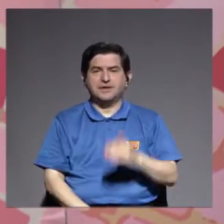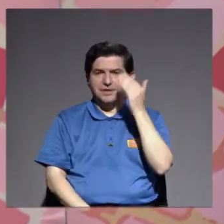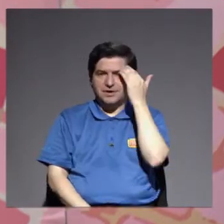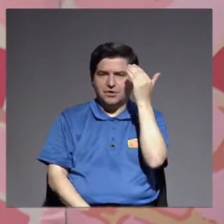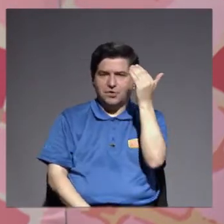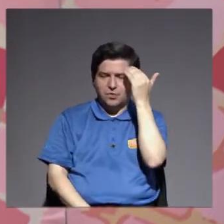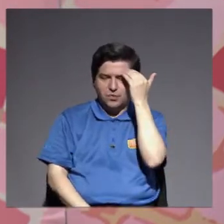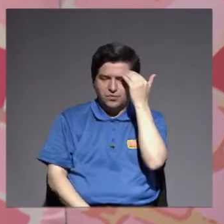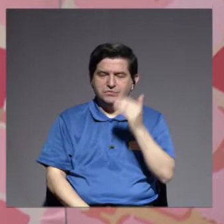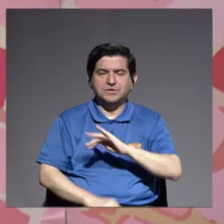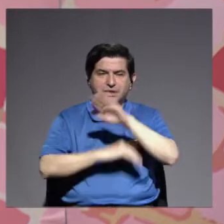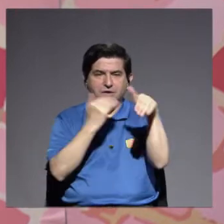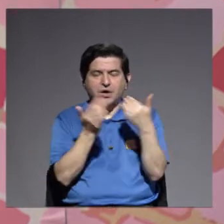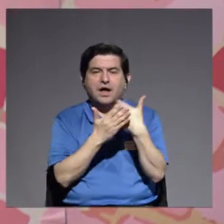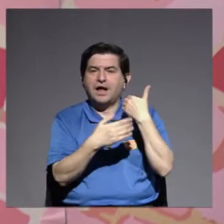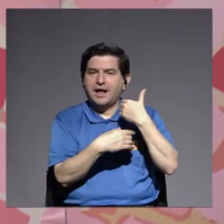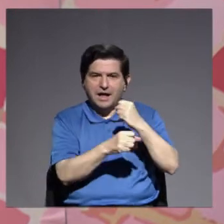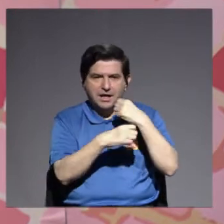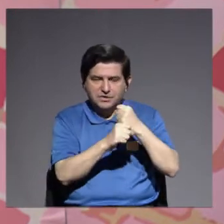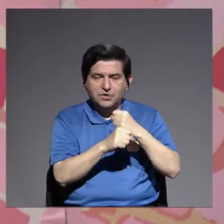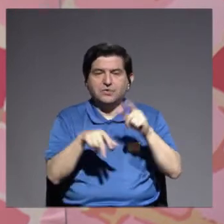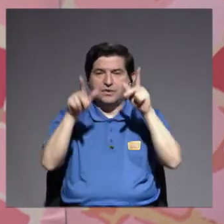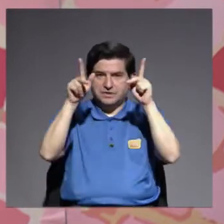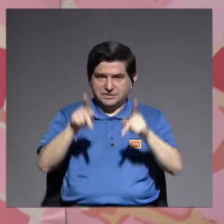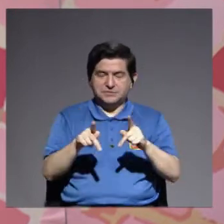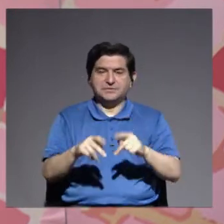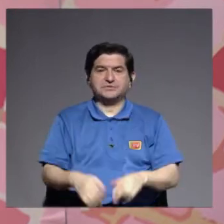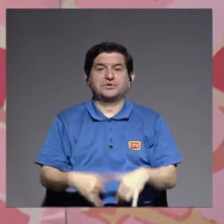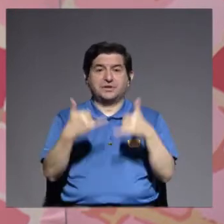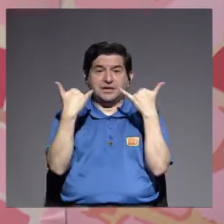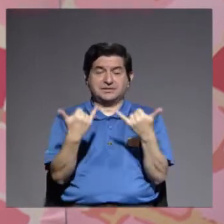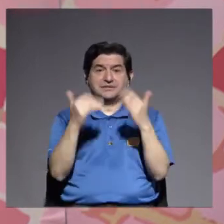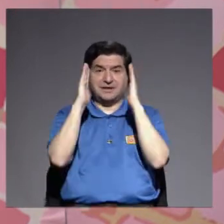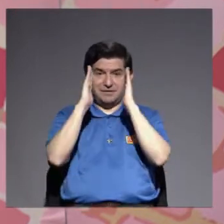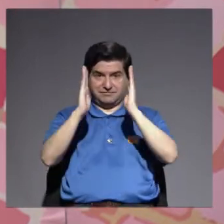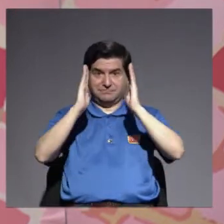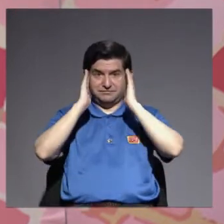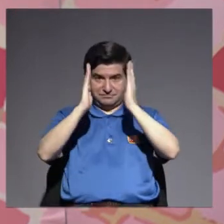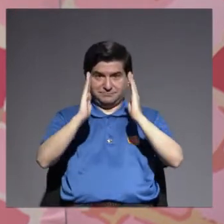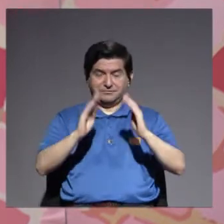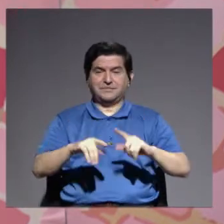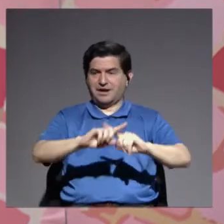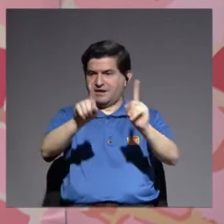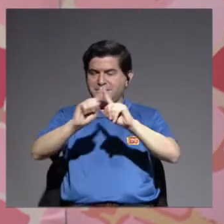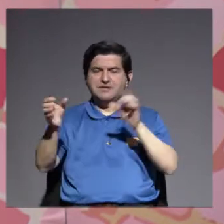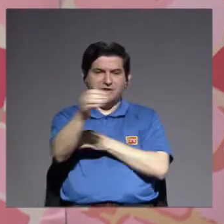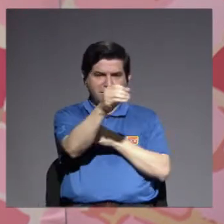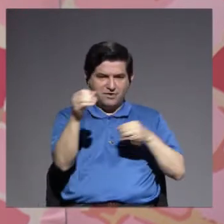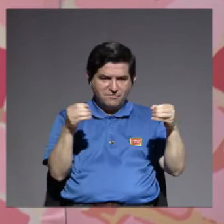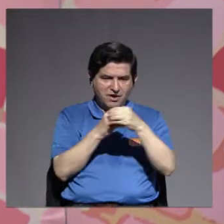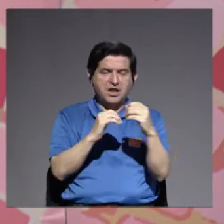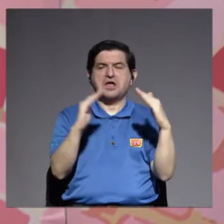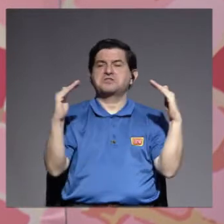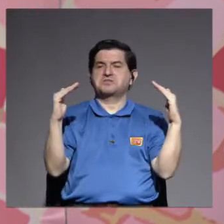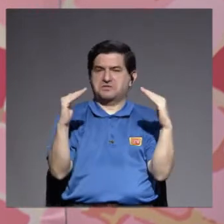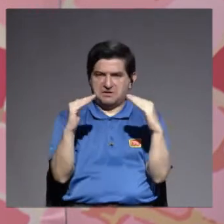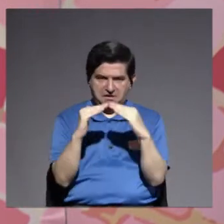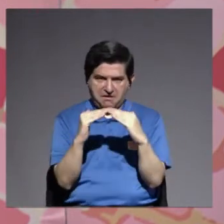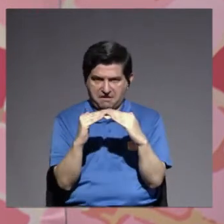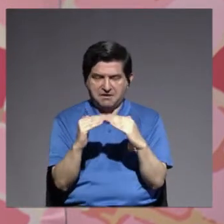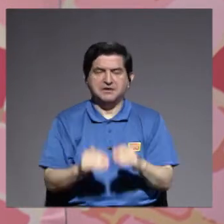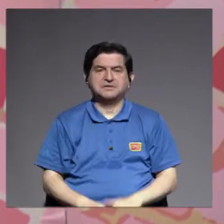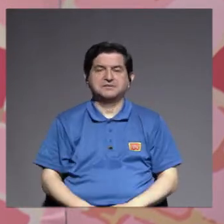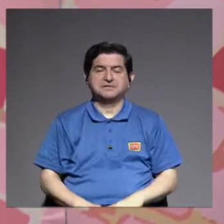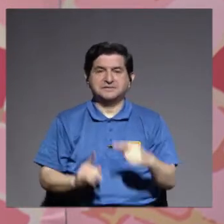muy cordial a todas las municipalidades y al personal que nos pueden estar viendo desde sus oficinas, sus casas, desde